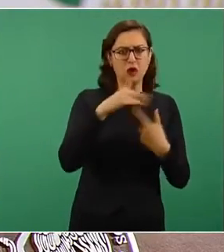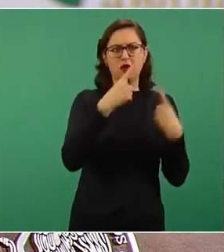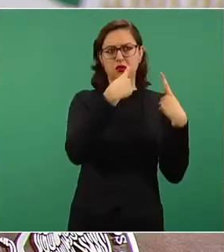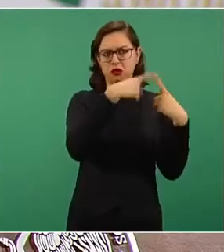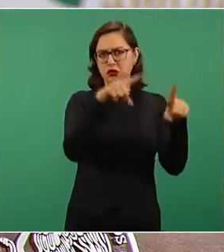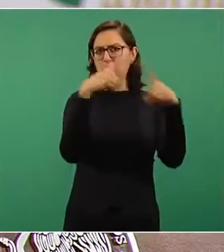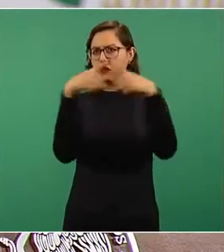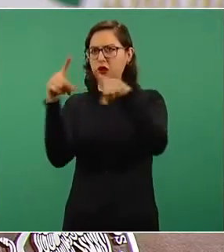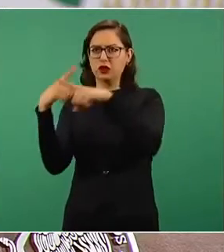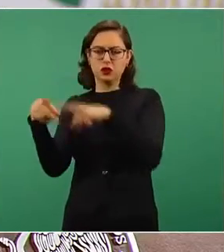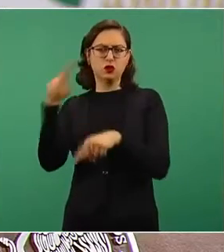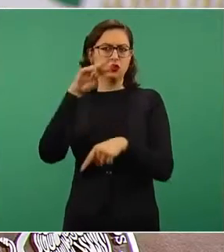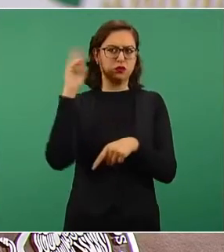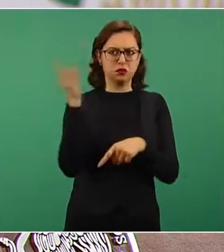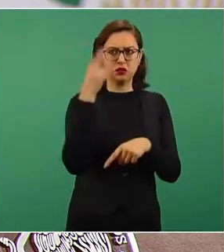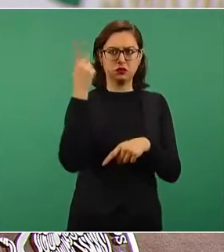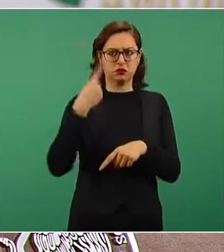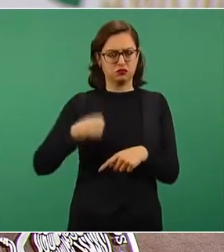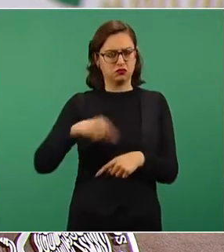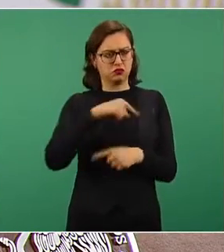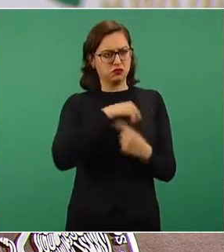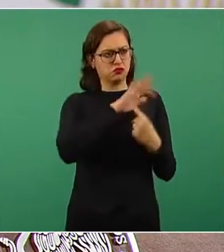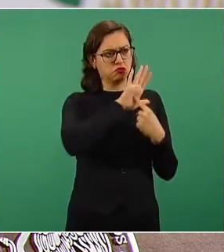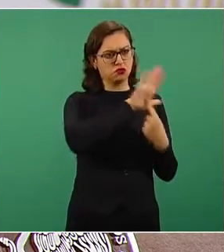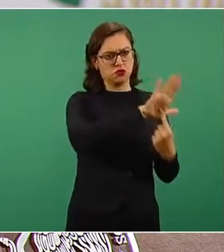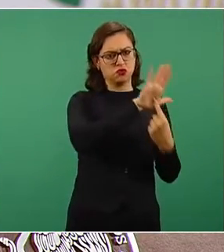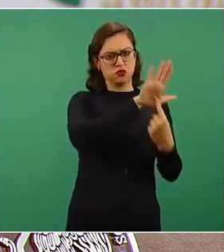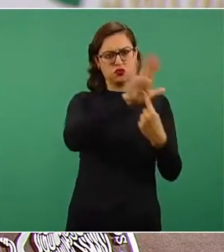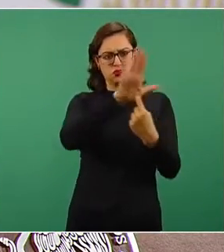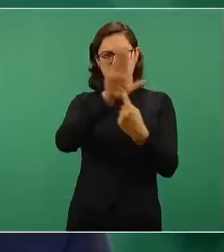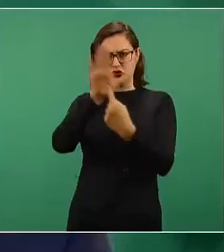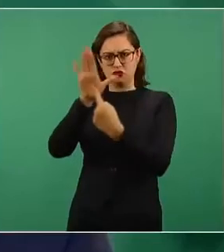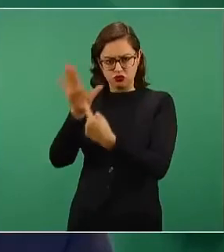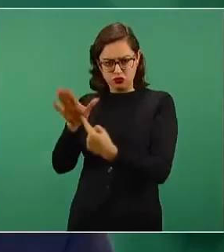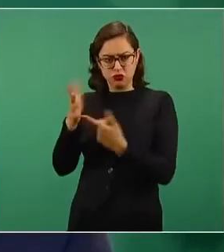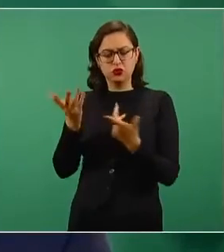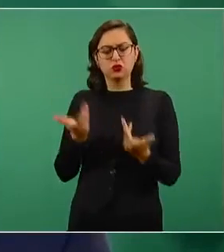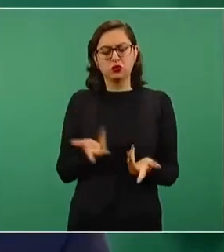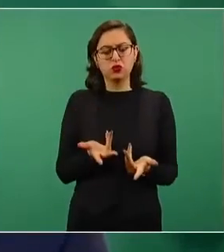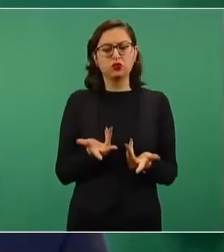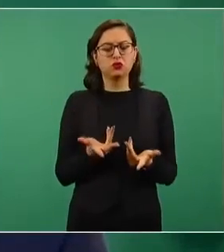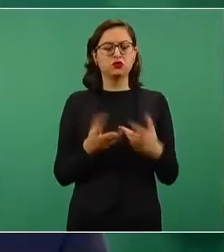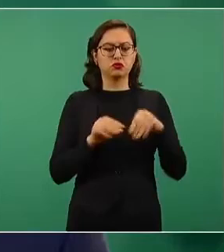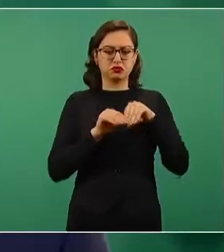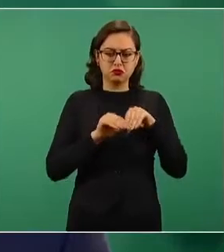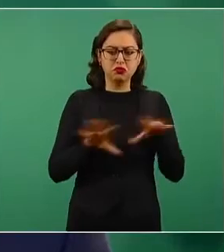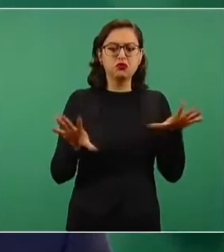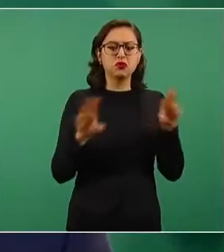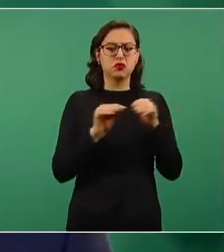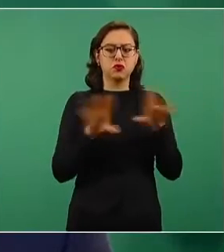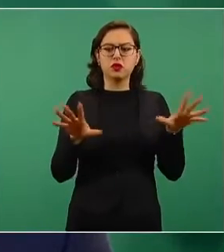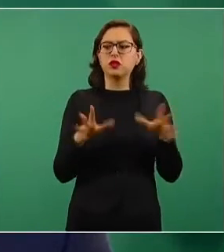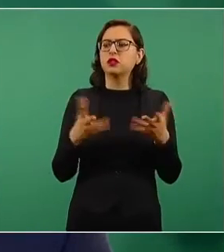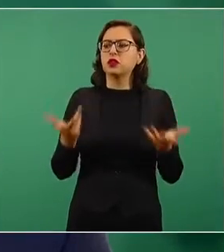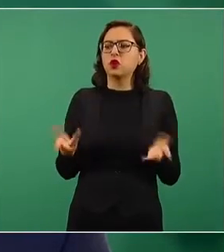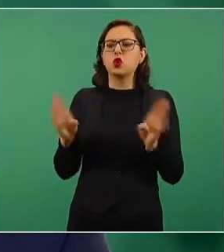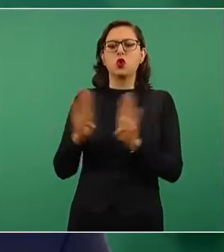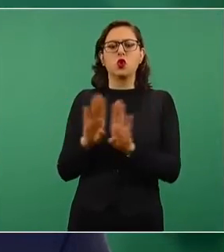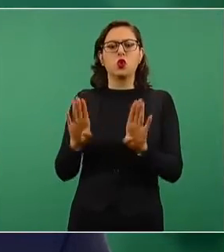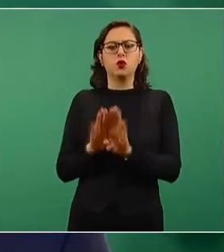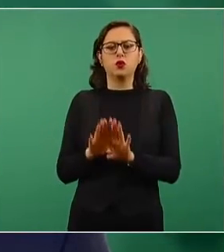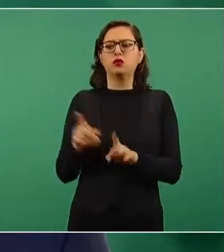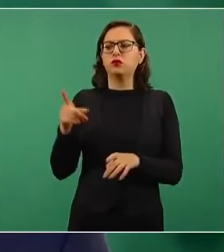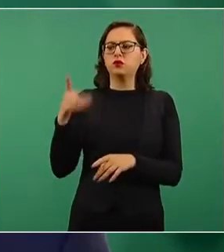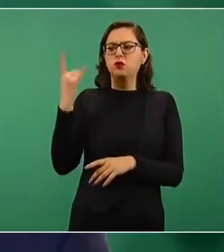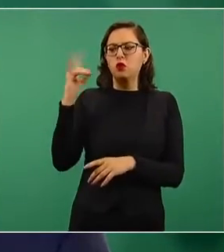en Chicago y estuvimos en varias universidades europeas también difundiendo el modelo, los pilares del